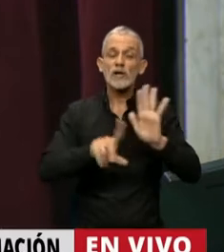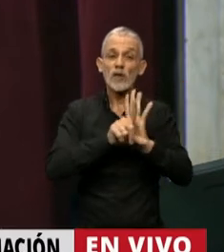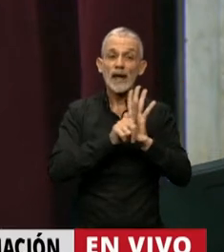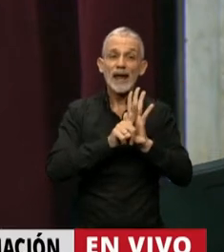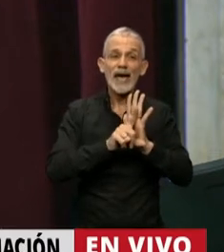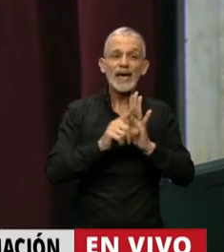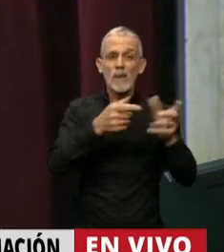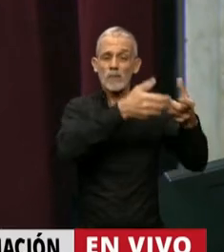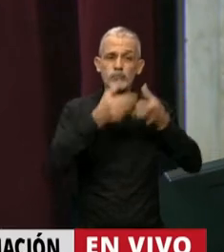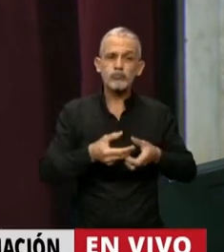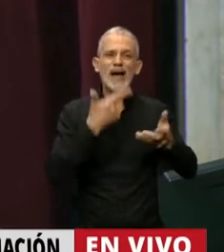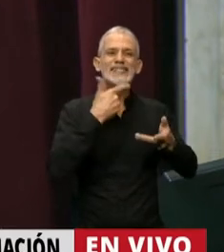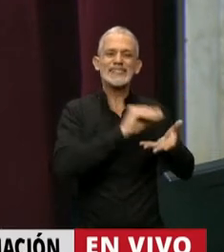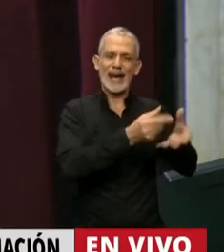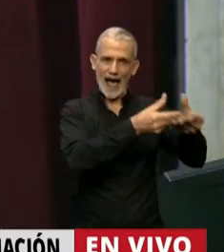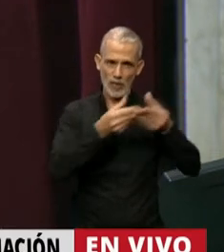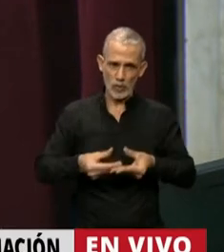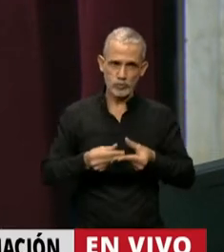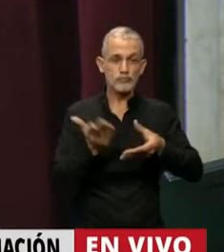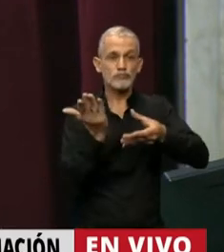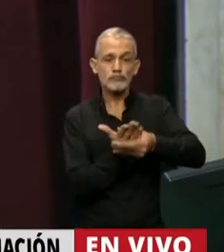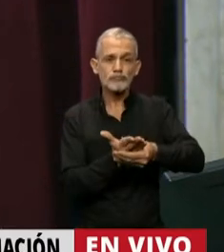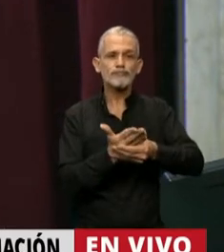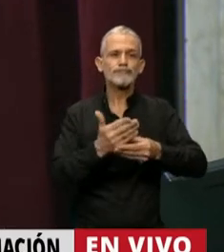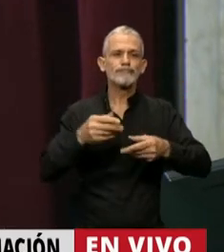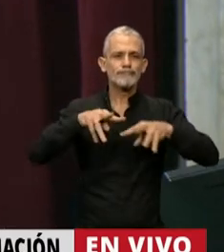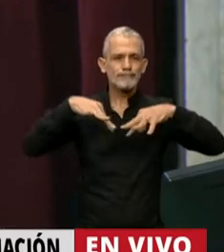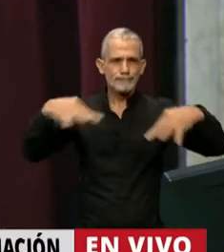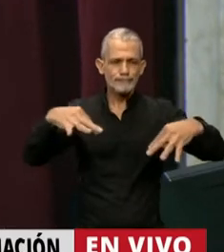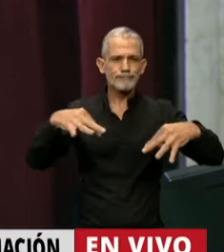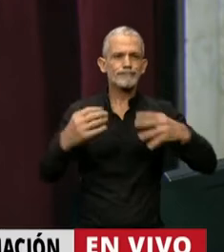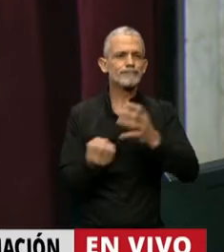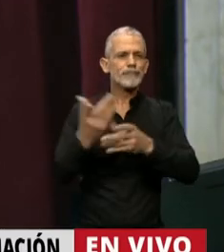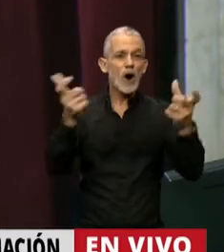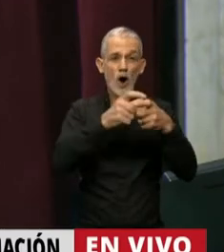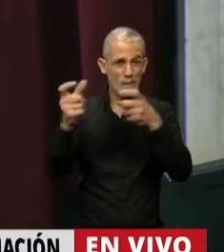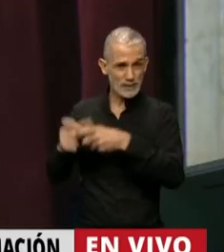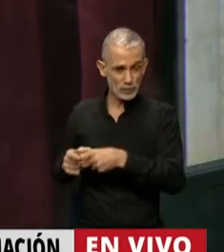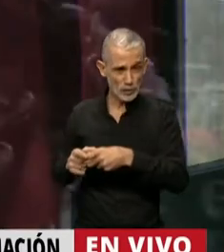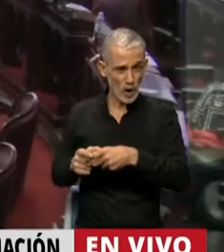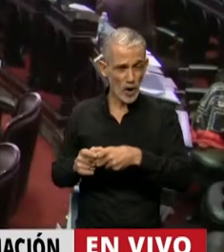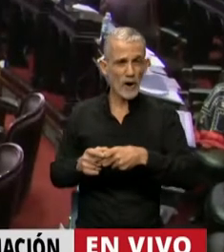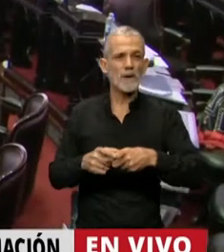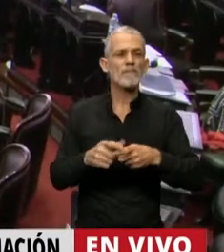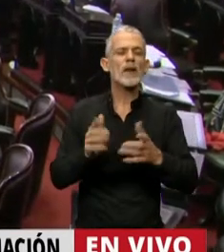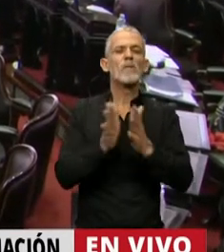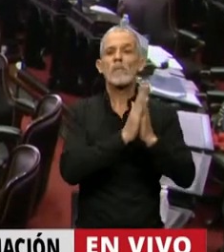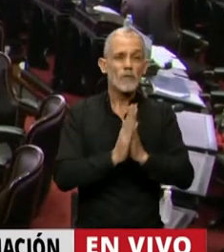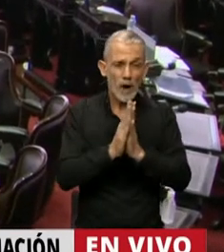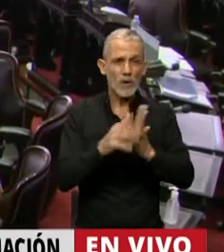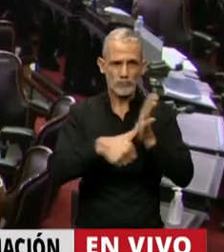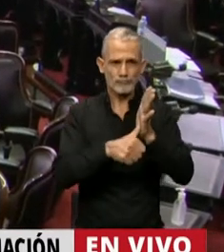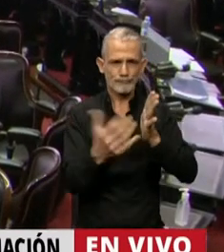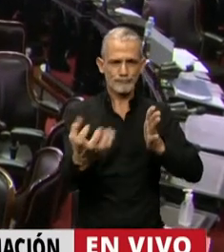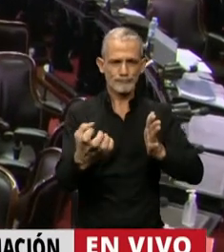proyecto de ley venido en revisión del Senado, despachado por la Honorable Cámara constituida en comisión. Sírvanse marcar